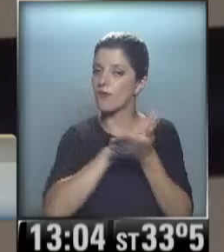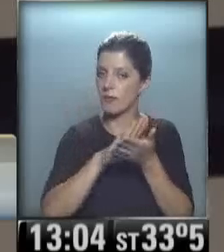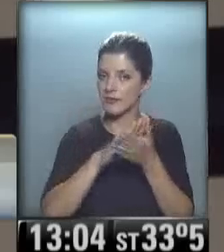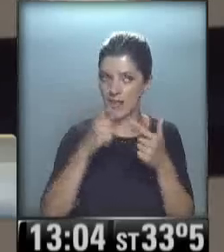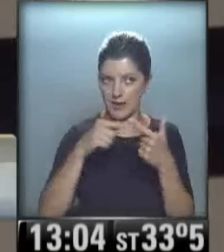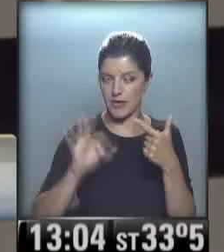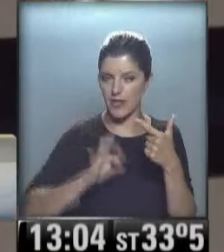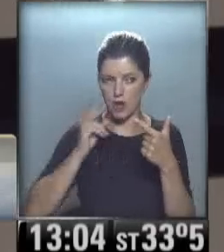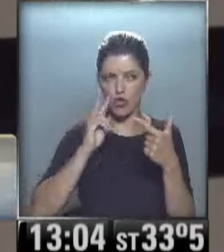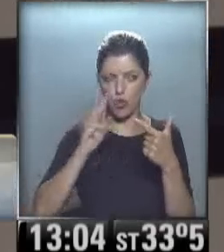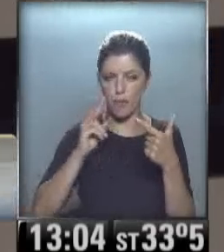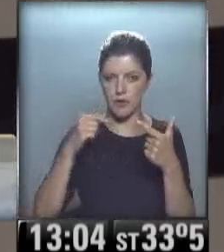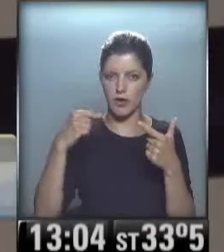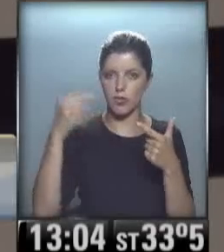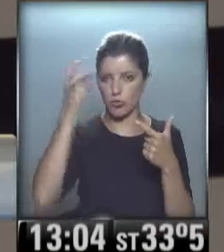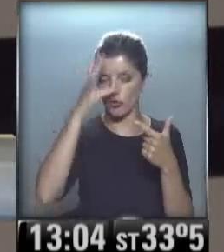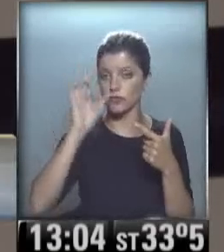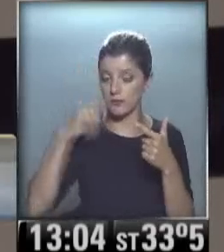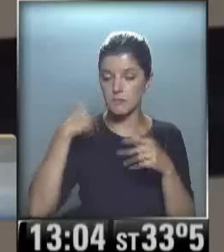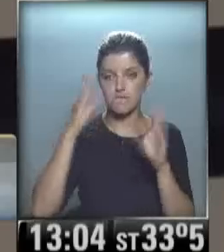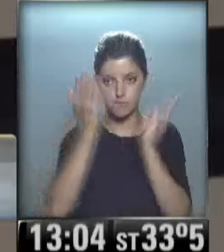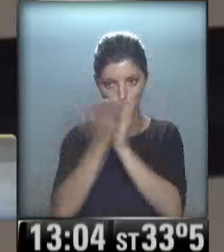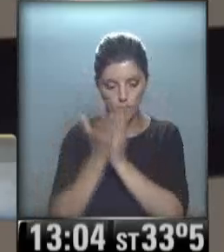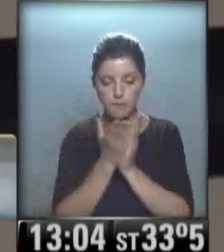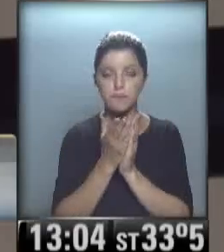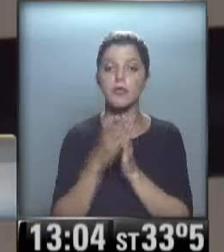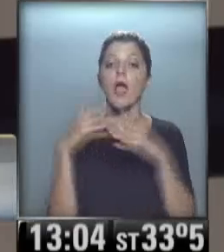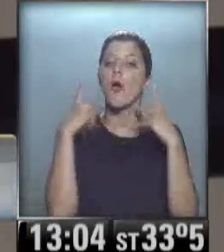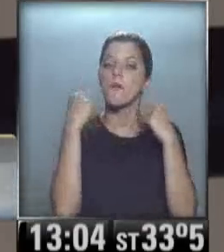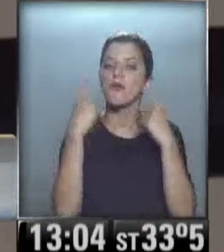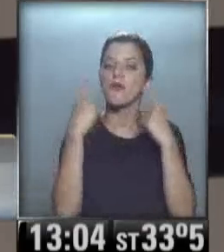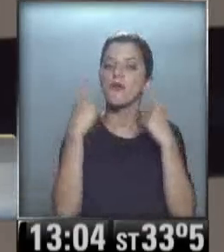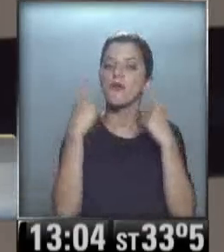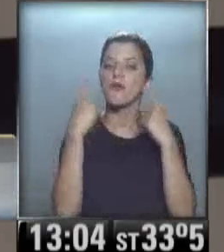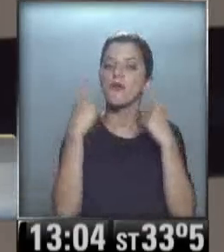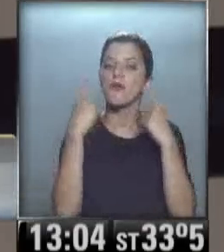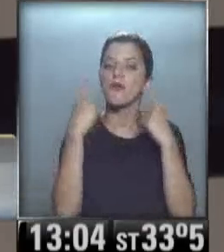mucho la protesta estudiantil que hubo que